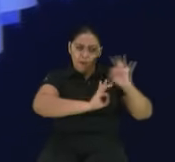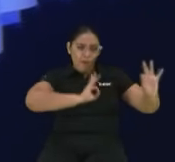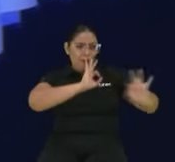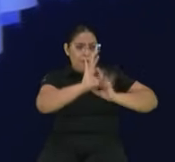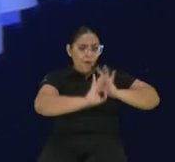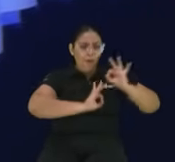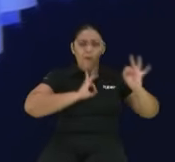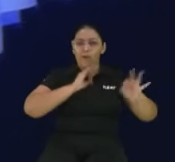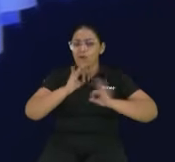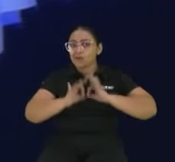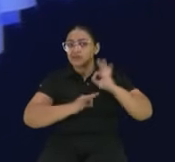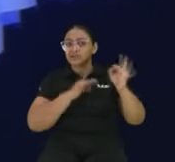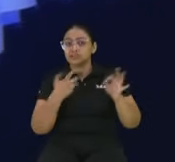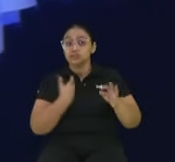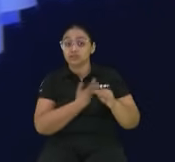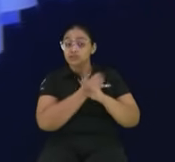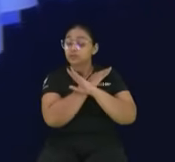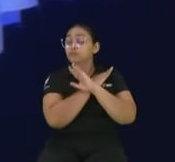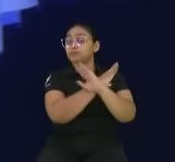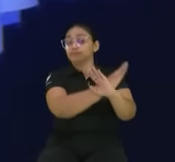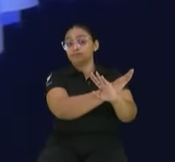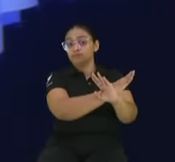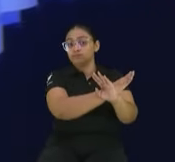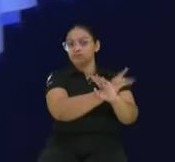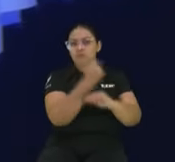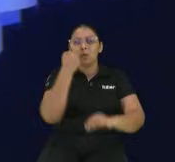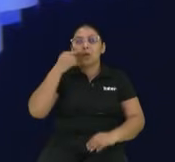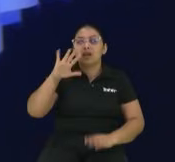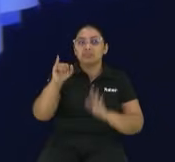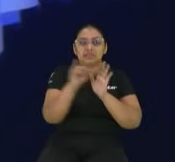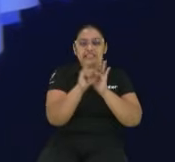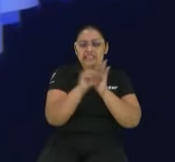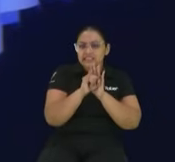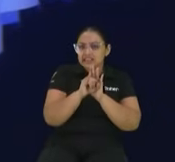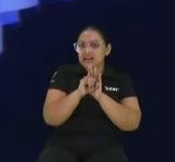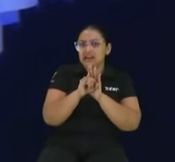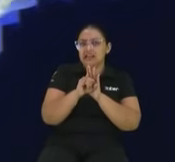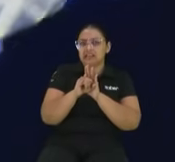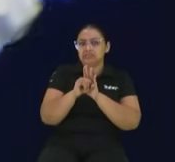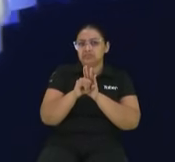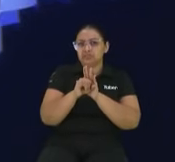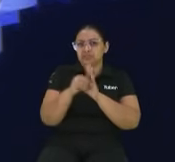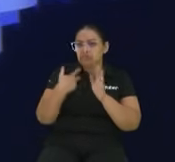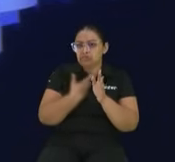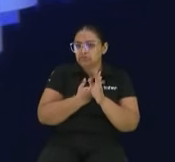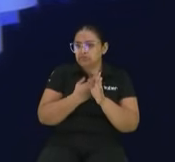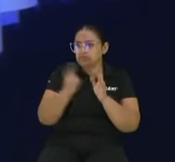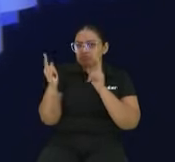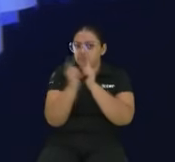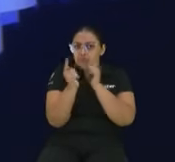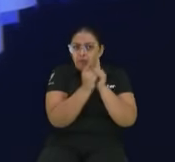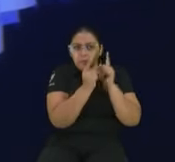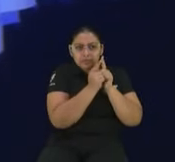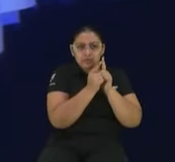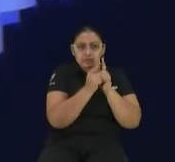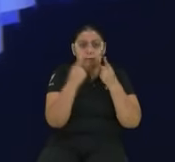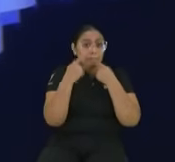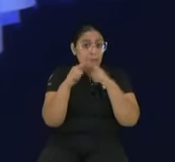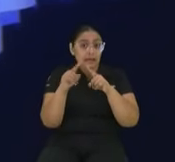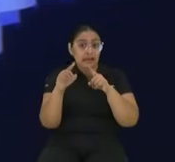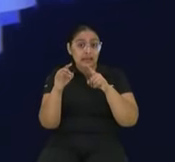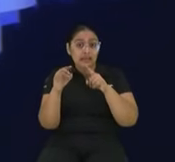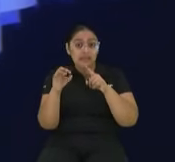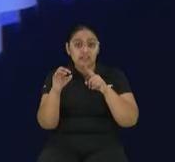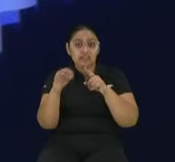se siente terrible terrible personas que usted no conoce y tampoco le conocen